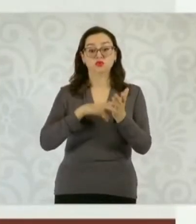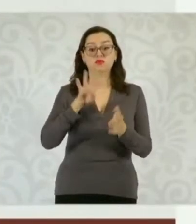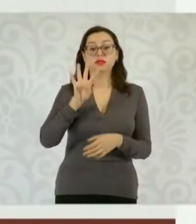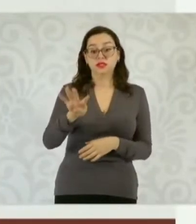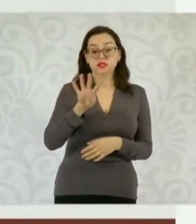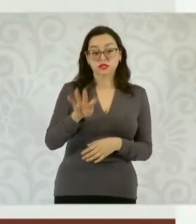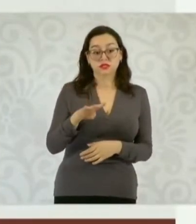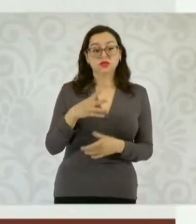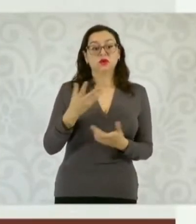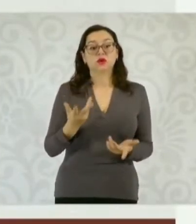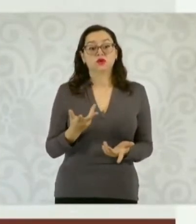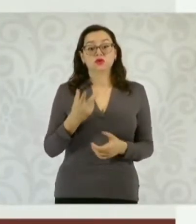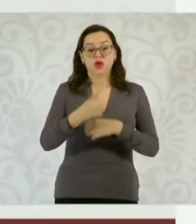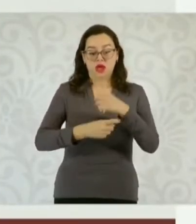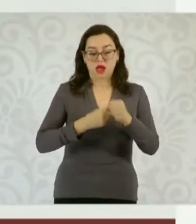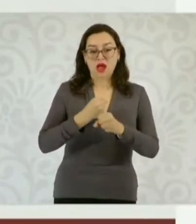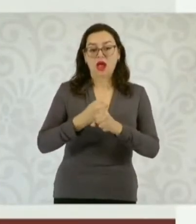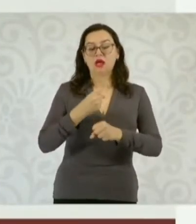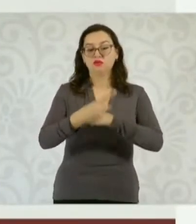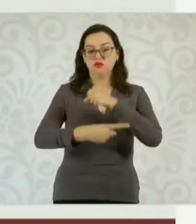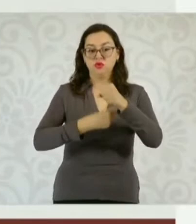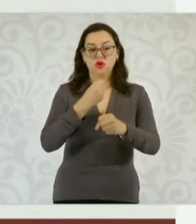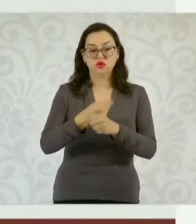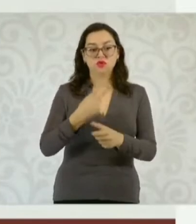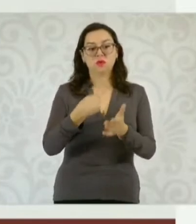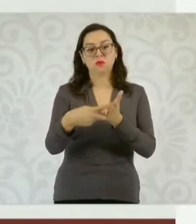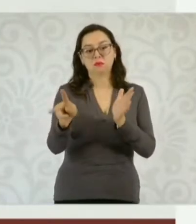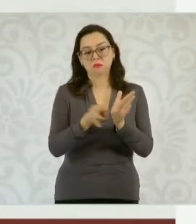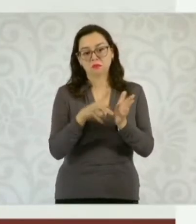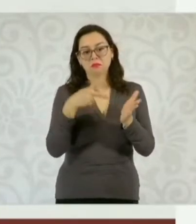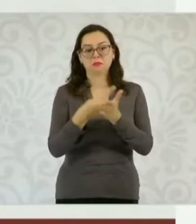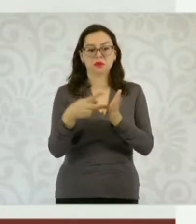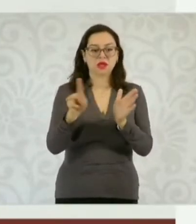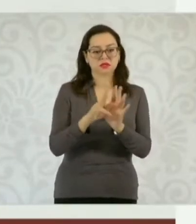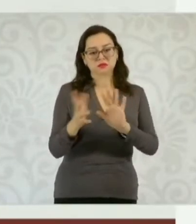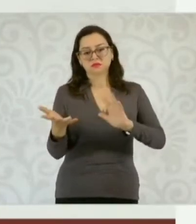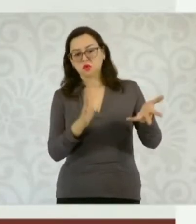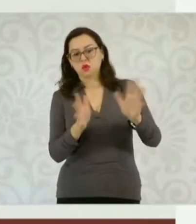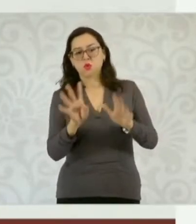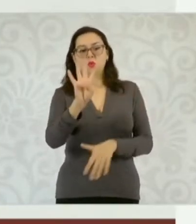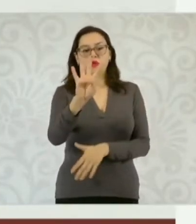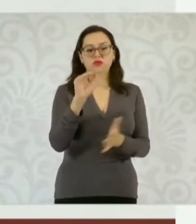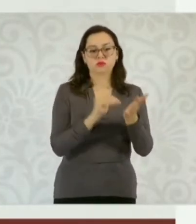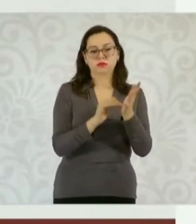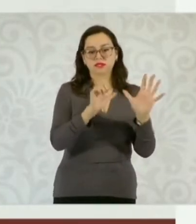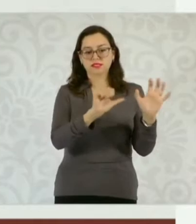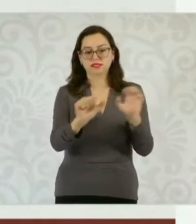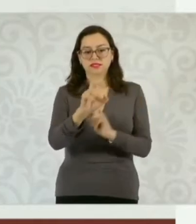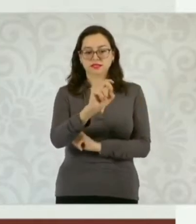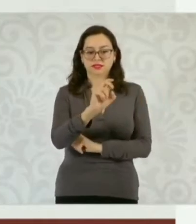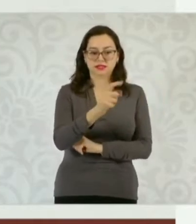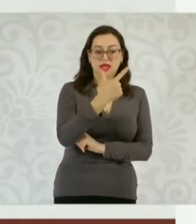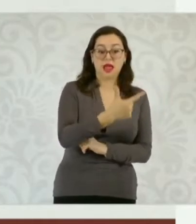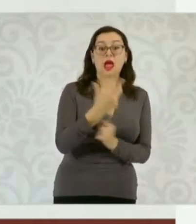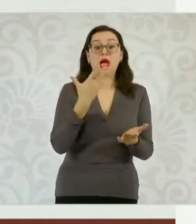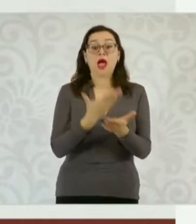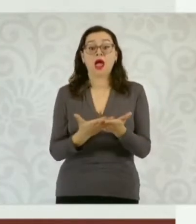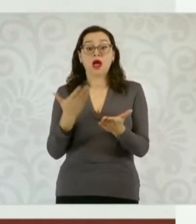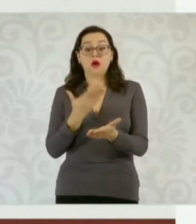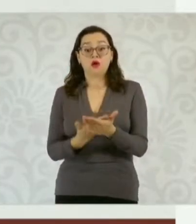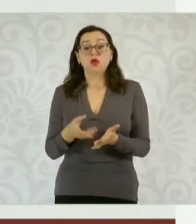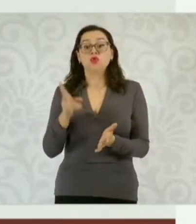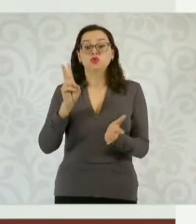ofertando año con año a razón de 4,637 plazas, para este 2024,